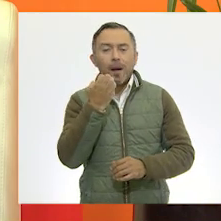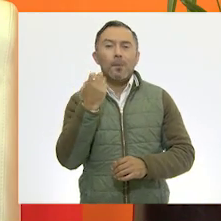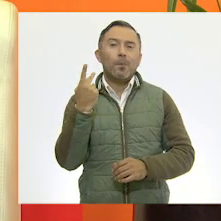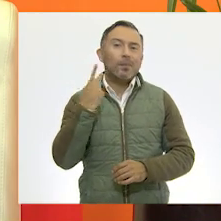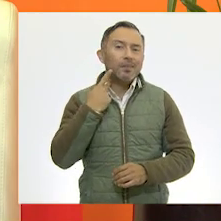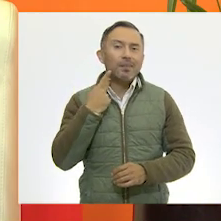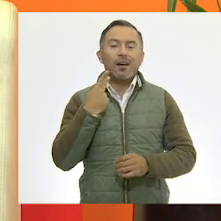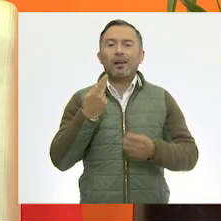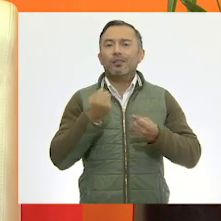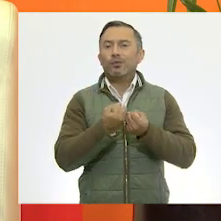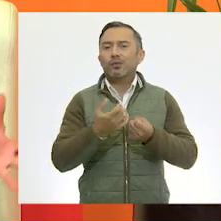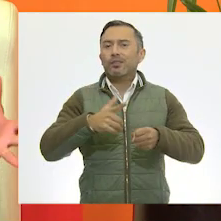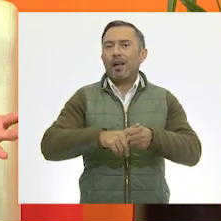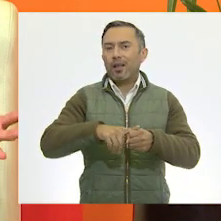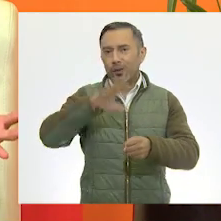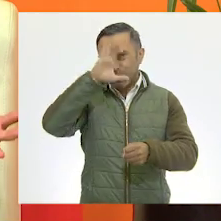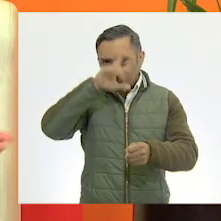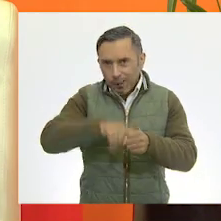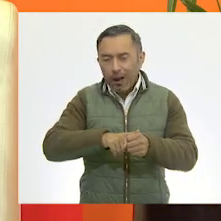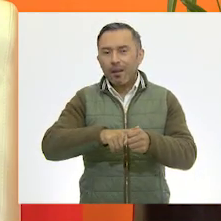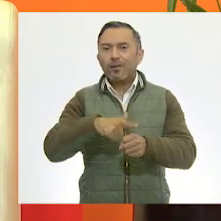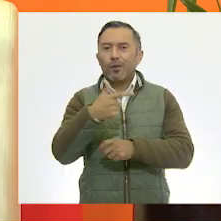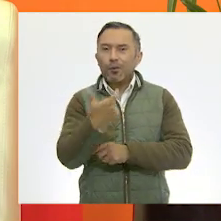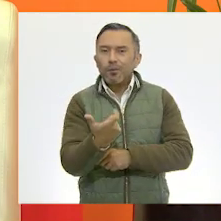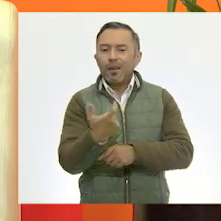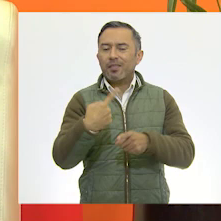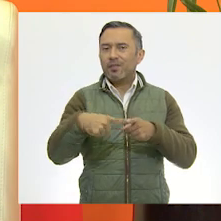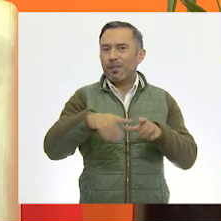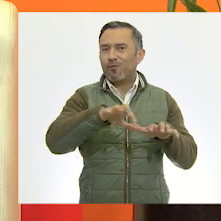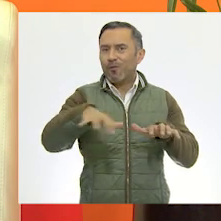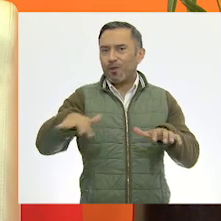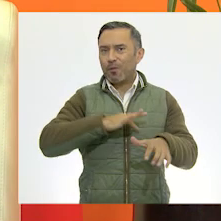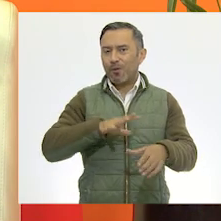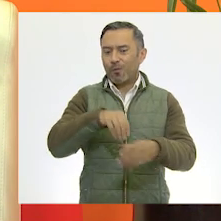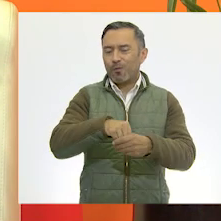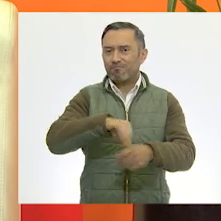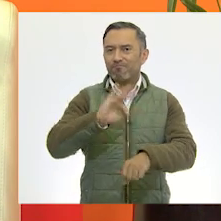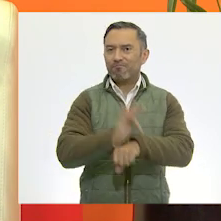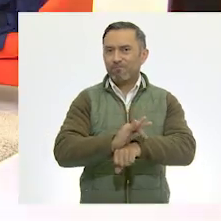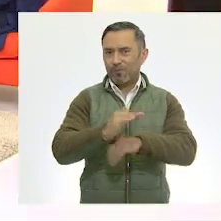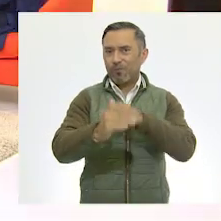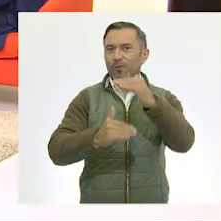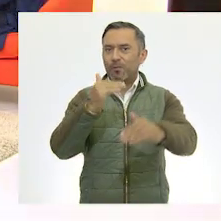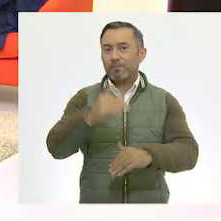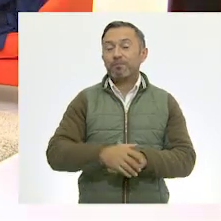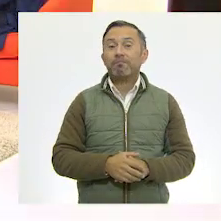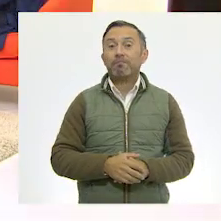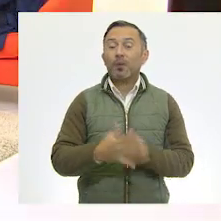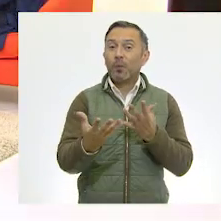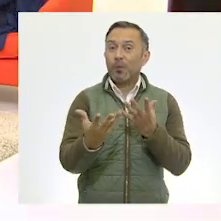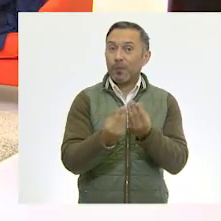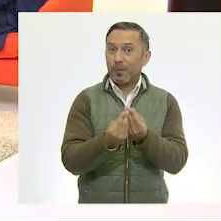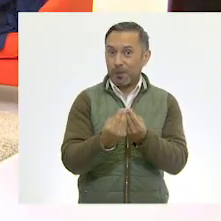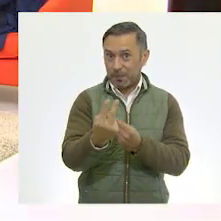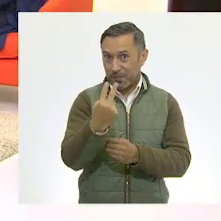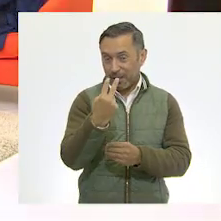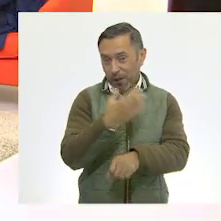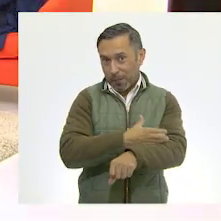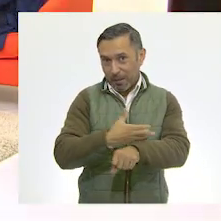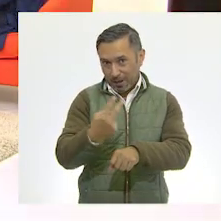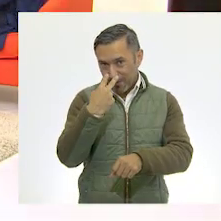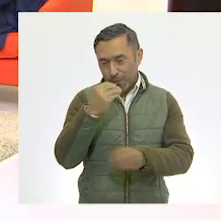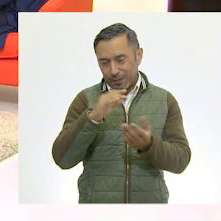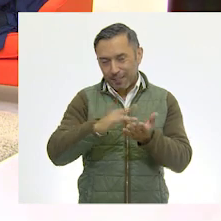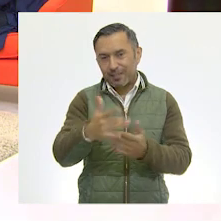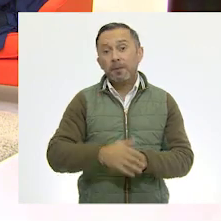social, cultural y económica. Muchas gracias por acompañarnos. Les recuerdo que está habilitado el correo